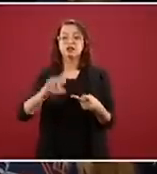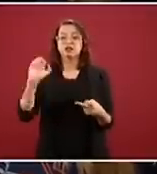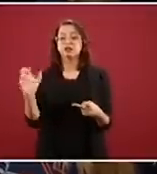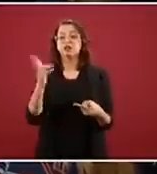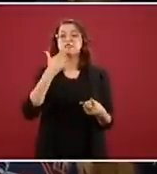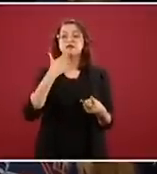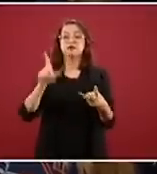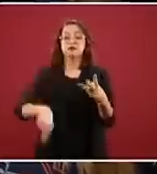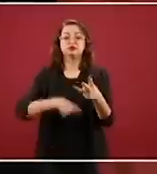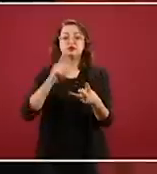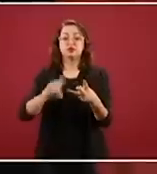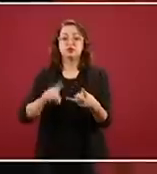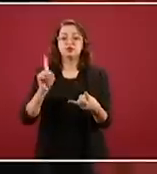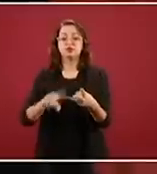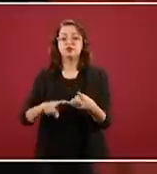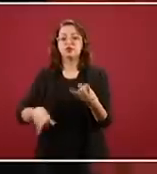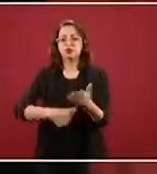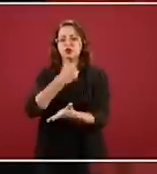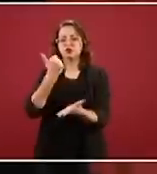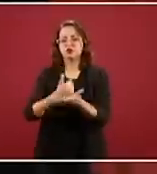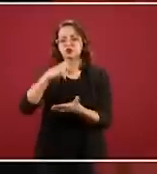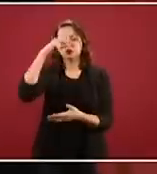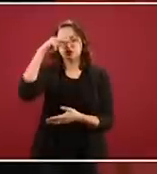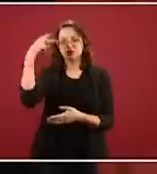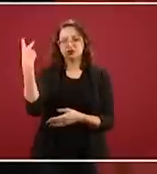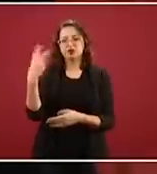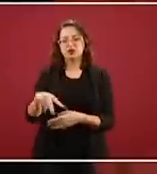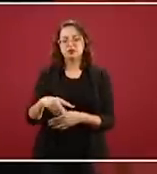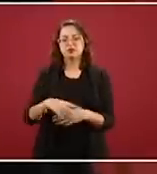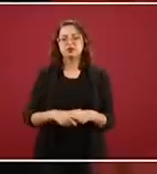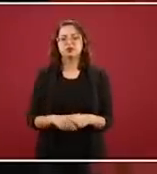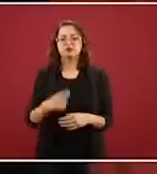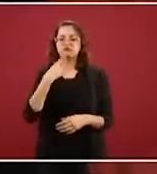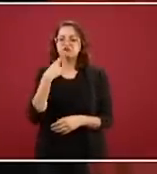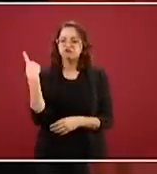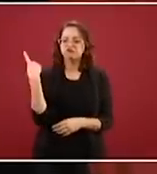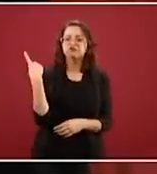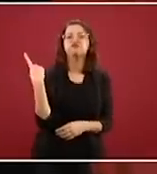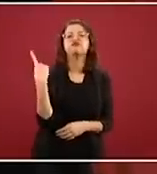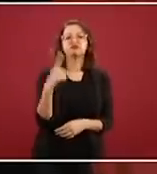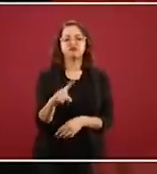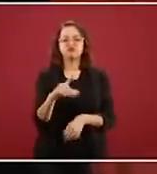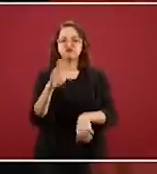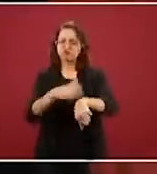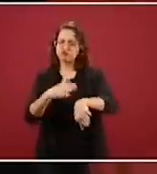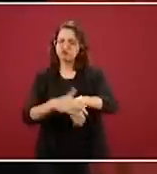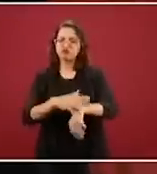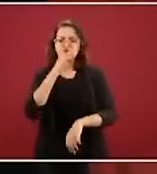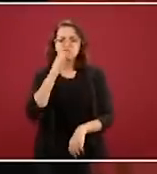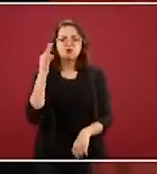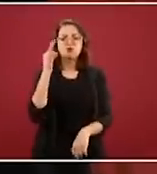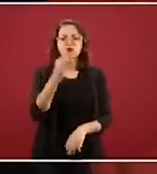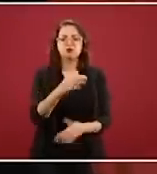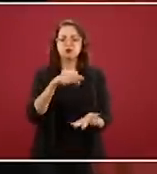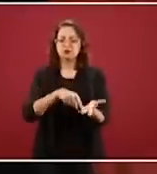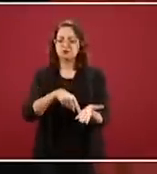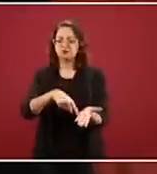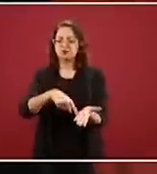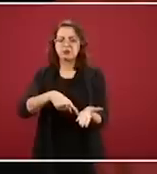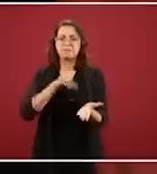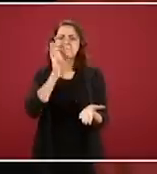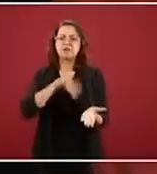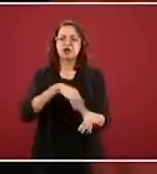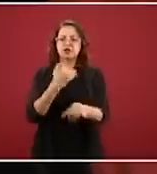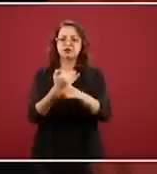la gobernadora de la Ciudad de México hicieron denuncias en este sentido.